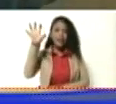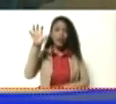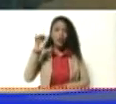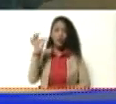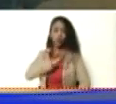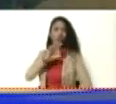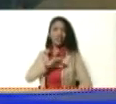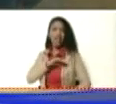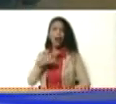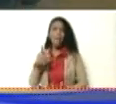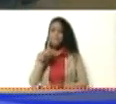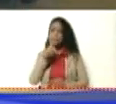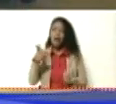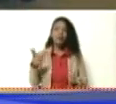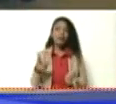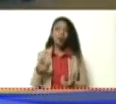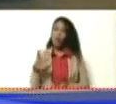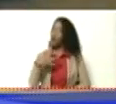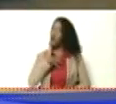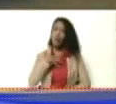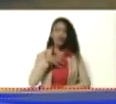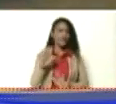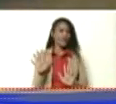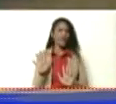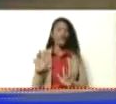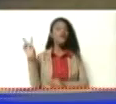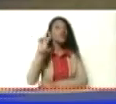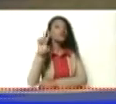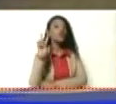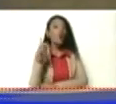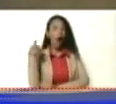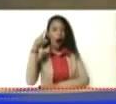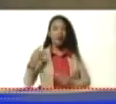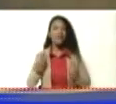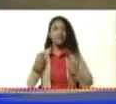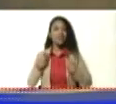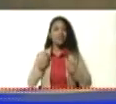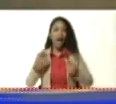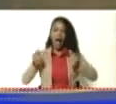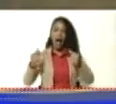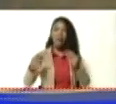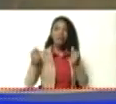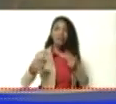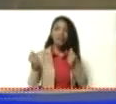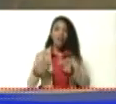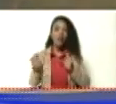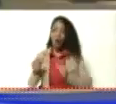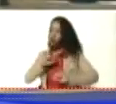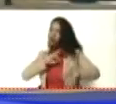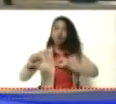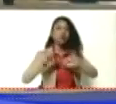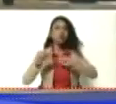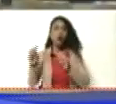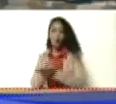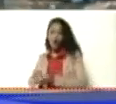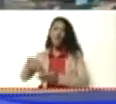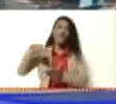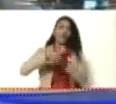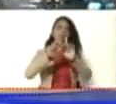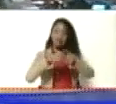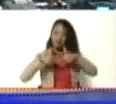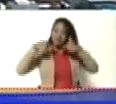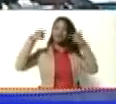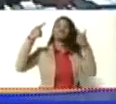sociedad fallida, y no pudieron. Venezuela está viva, activa, dinámica, levantando su sonrisa